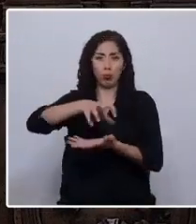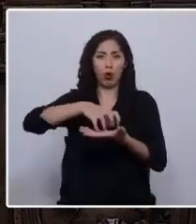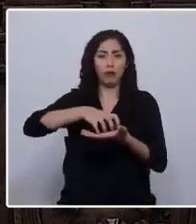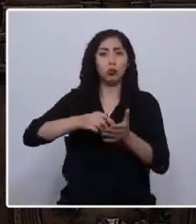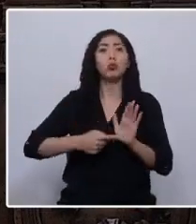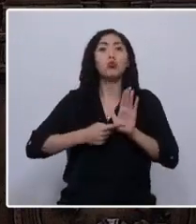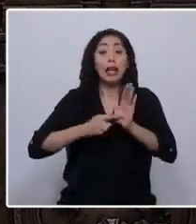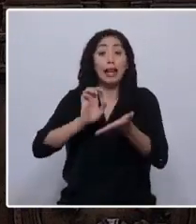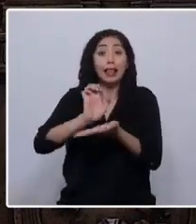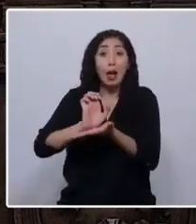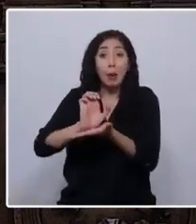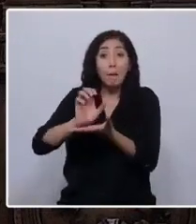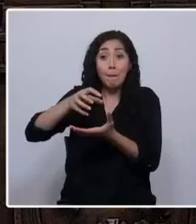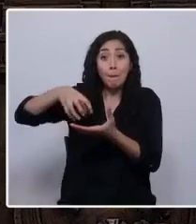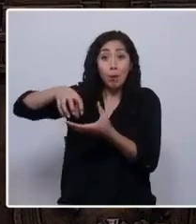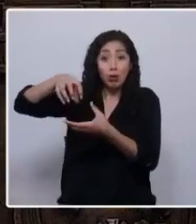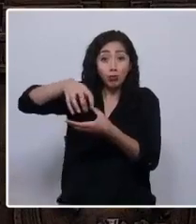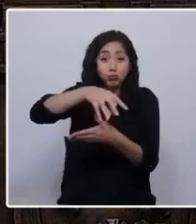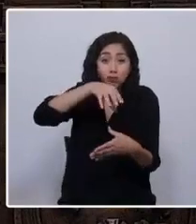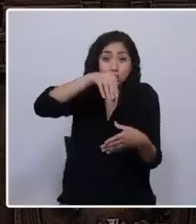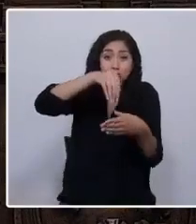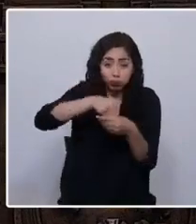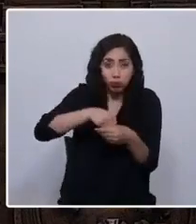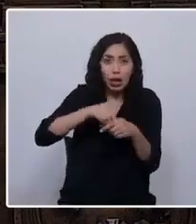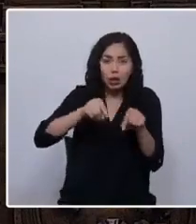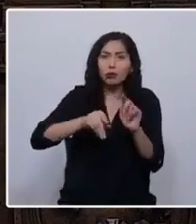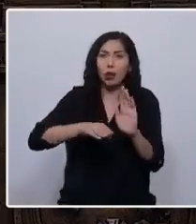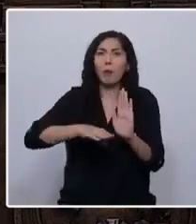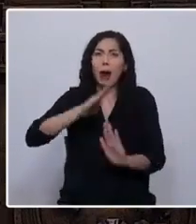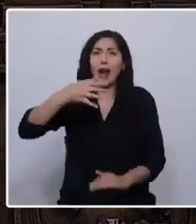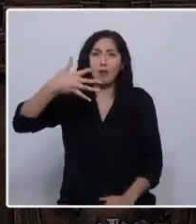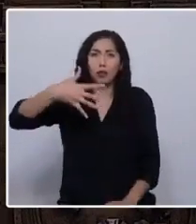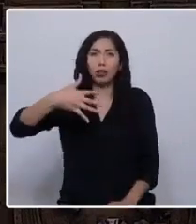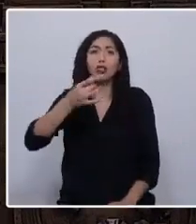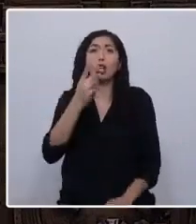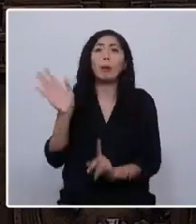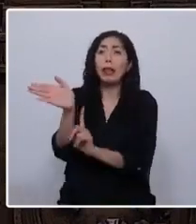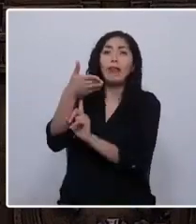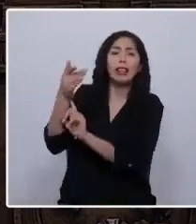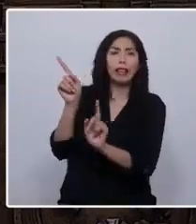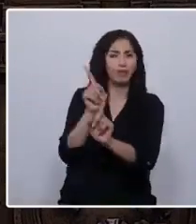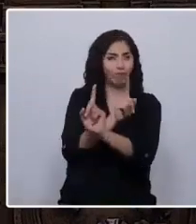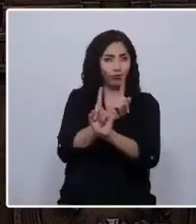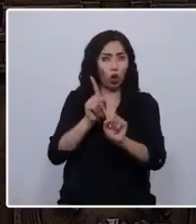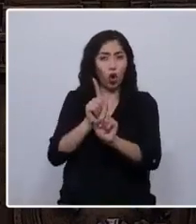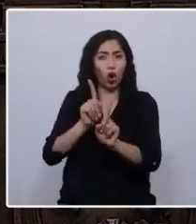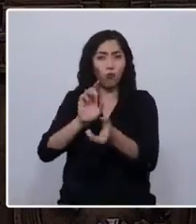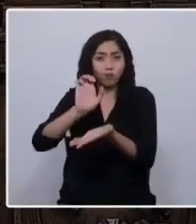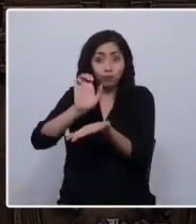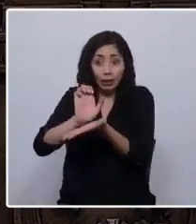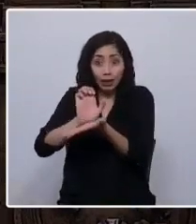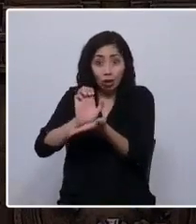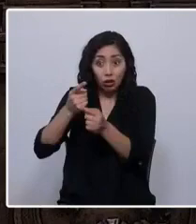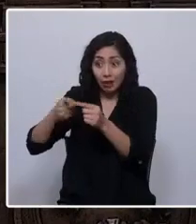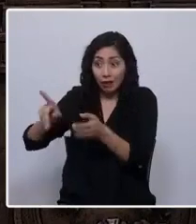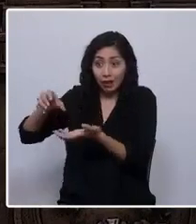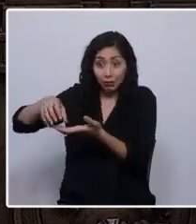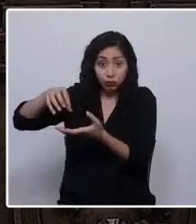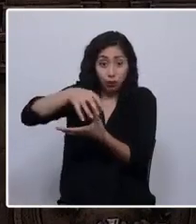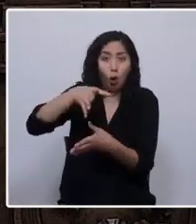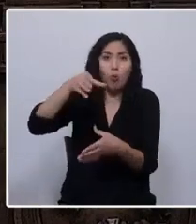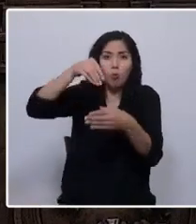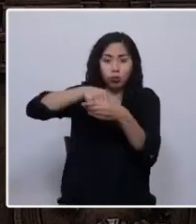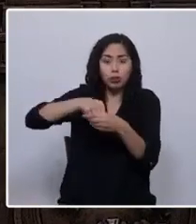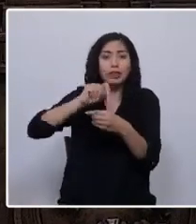plurinacionalidad es mucho más que levantar nuestras banderas. Plurinacionalidad es enfrentar junto al monstruo